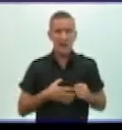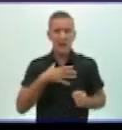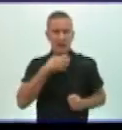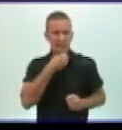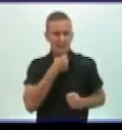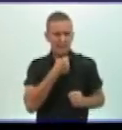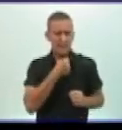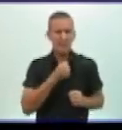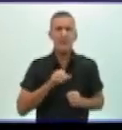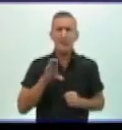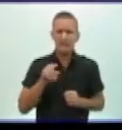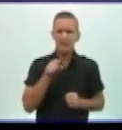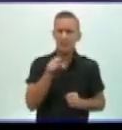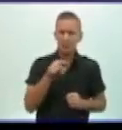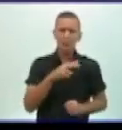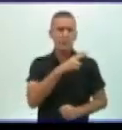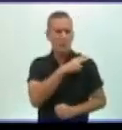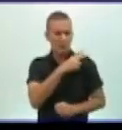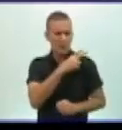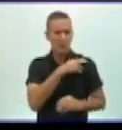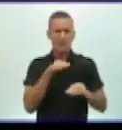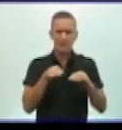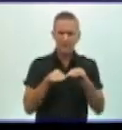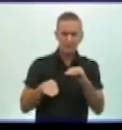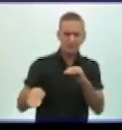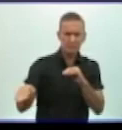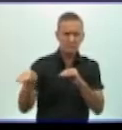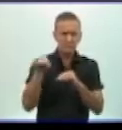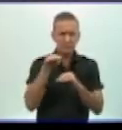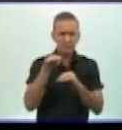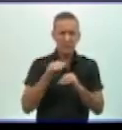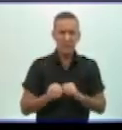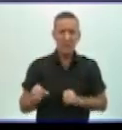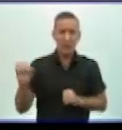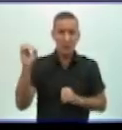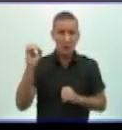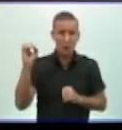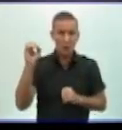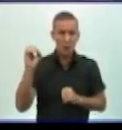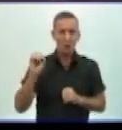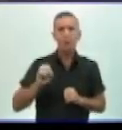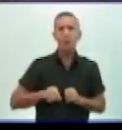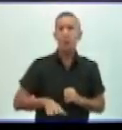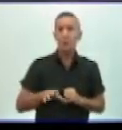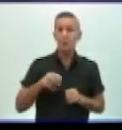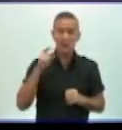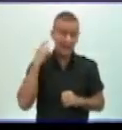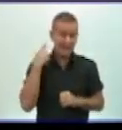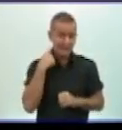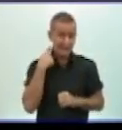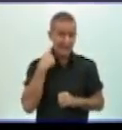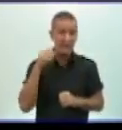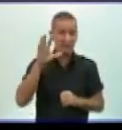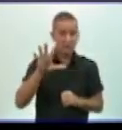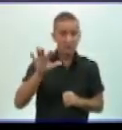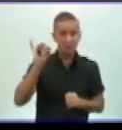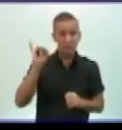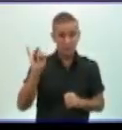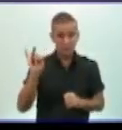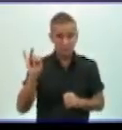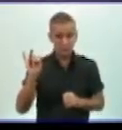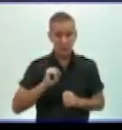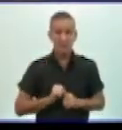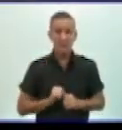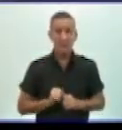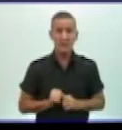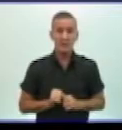jefe nacional de acción y sabotaje en octubre del 57. Y él regresa de México con la altísima